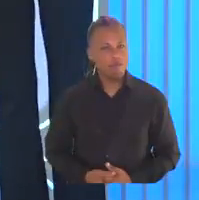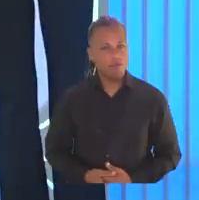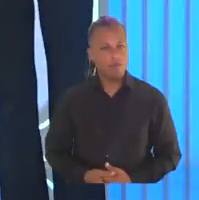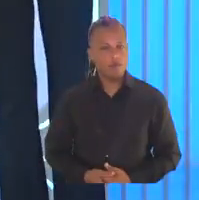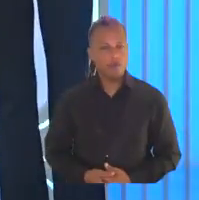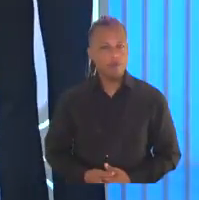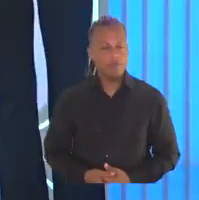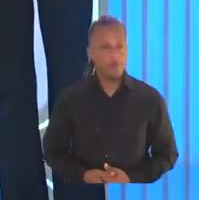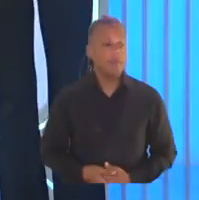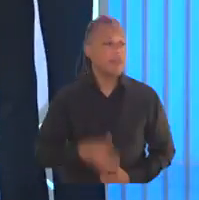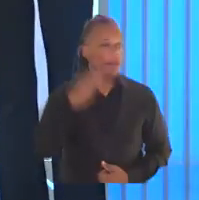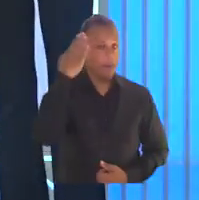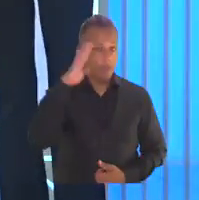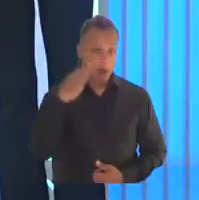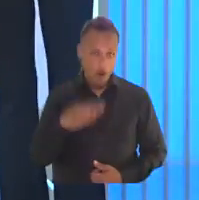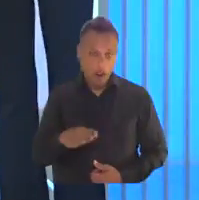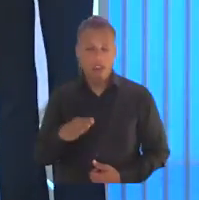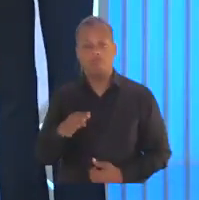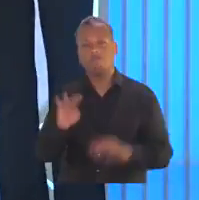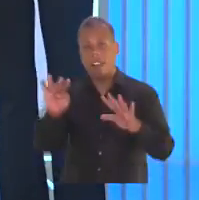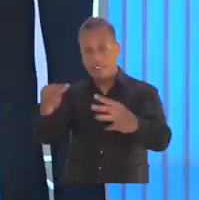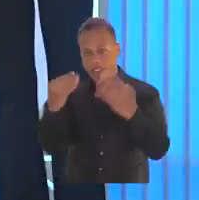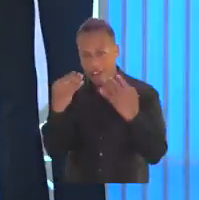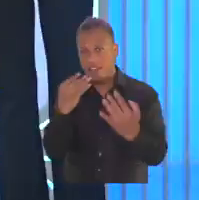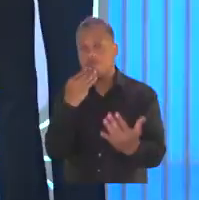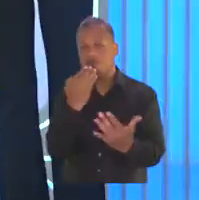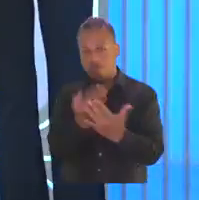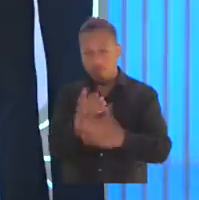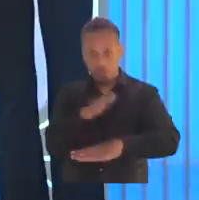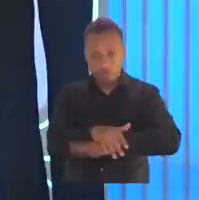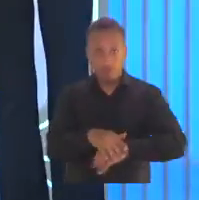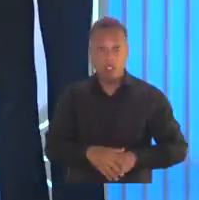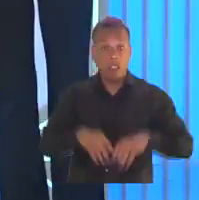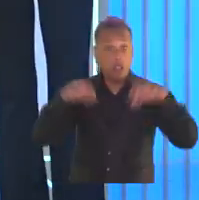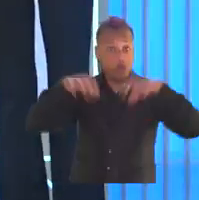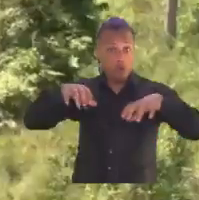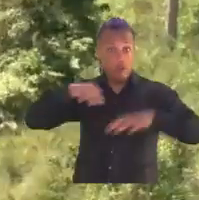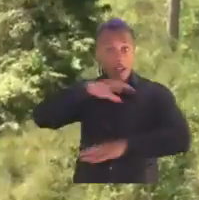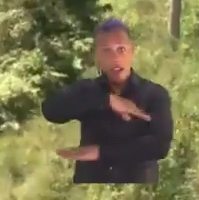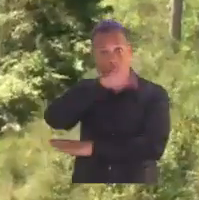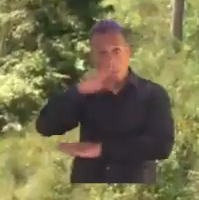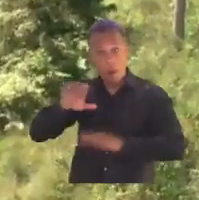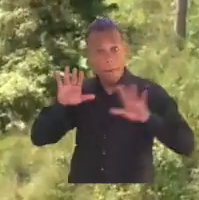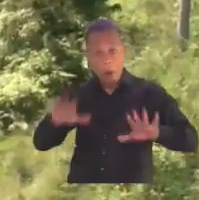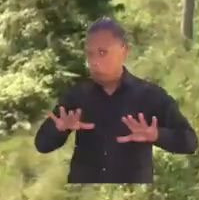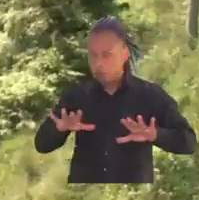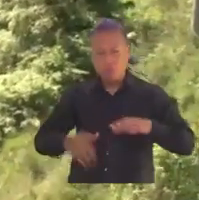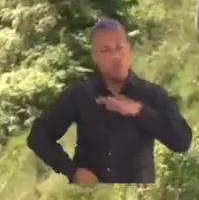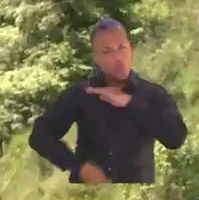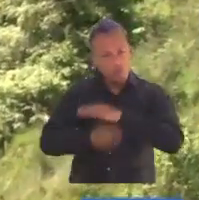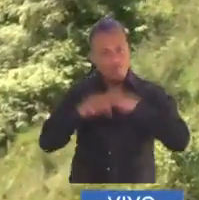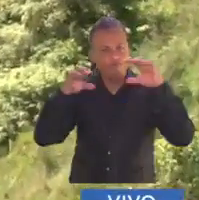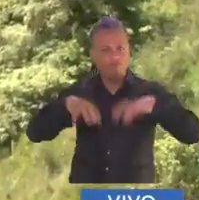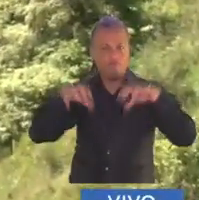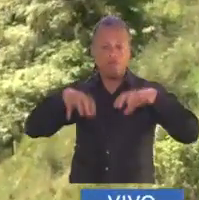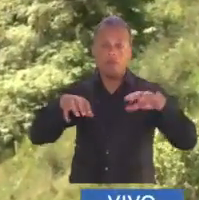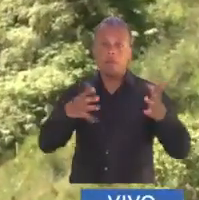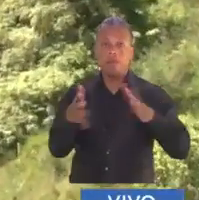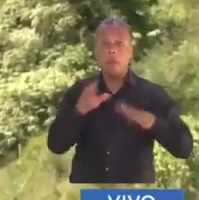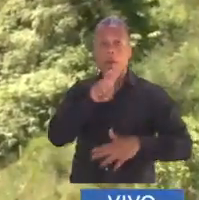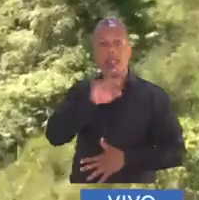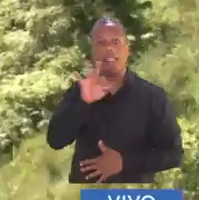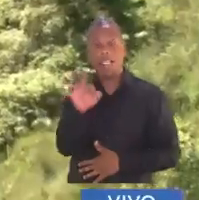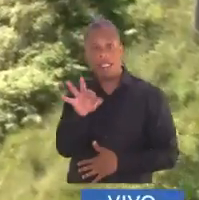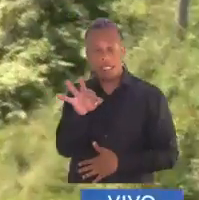Hola televidentes buenas tardes pues las lluvias en Antioquia no cesan y hay alrededor de 23 municipios con